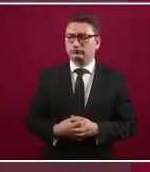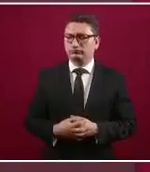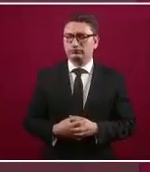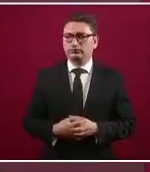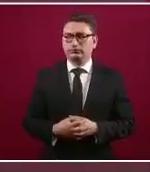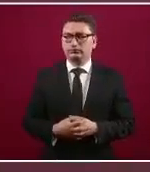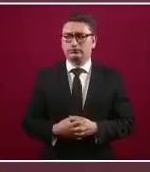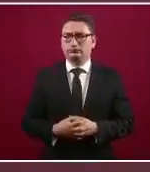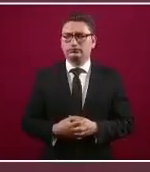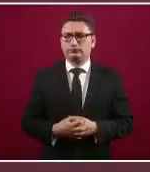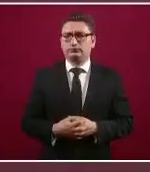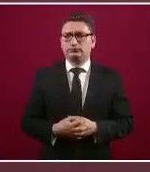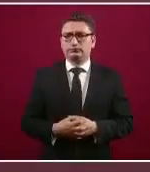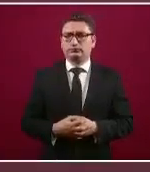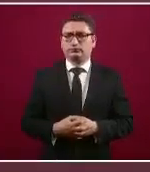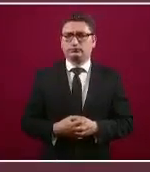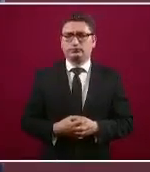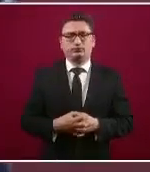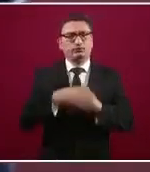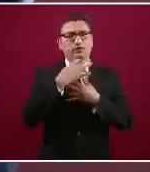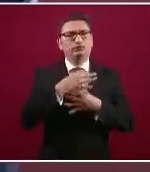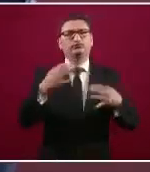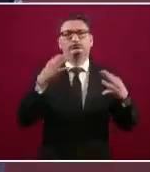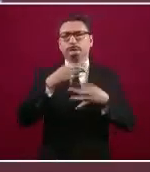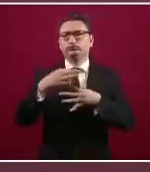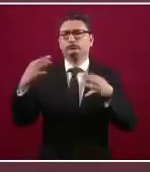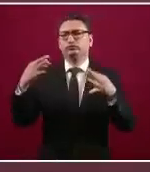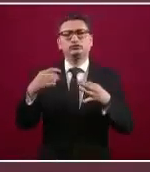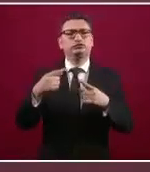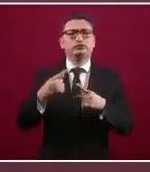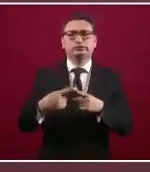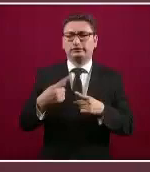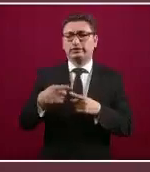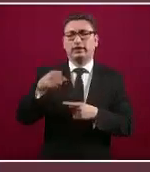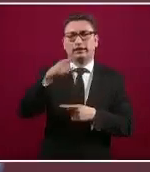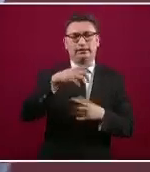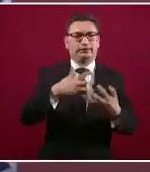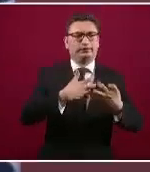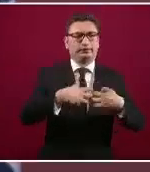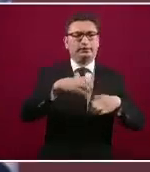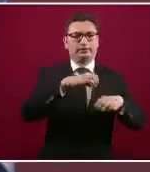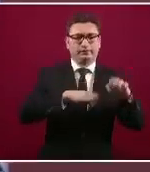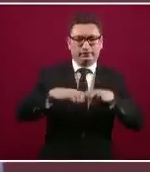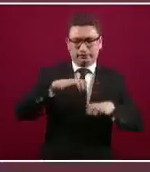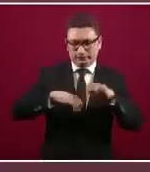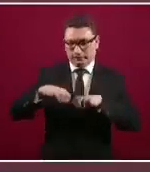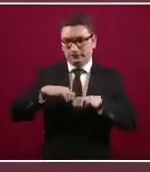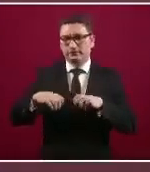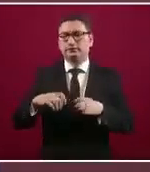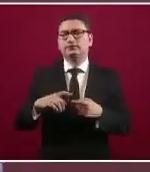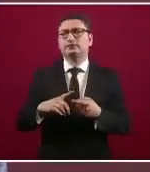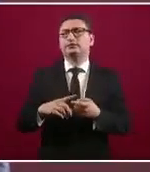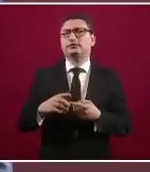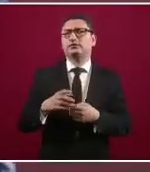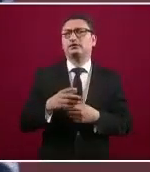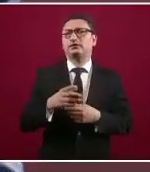Se está informando a los empresarios, se está